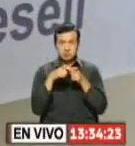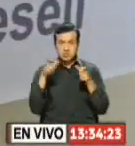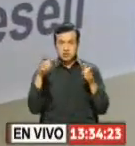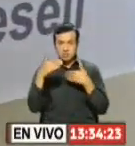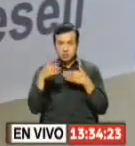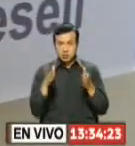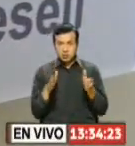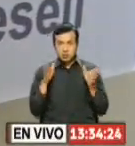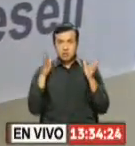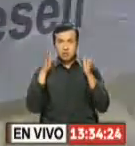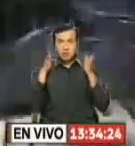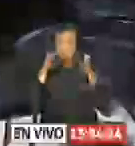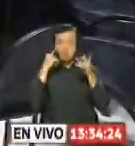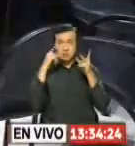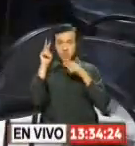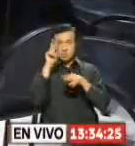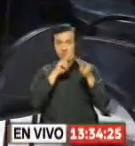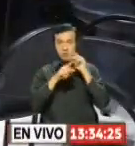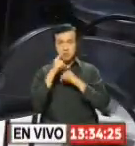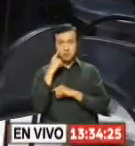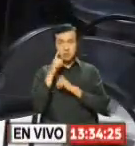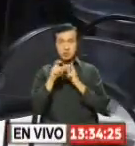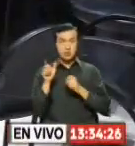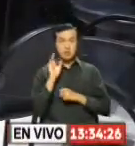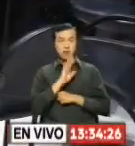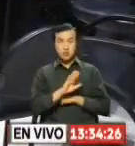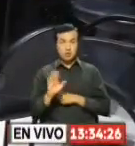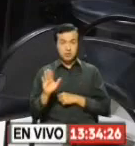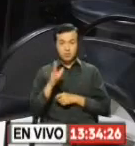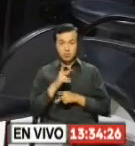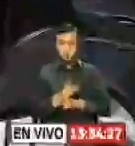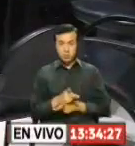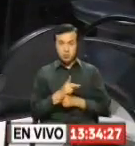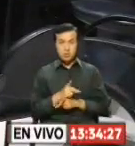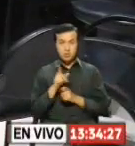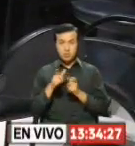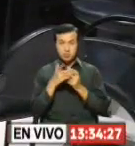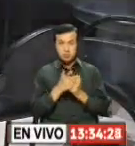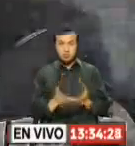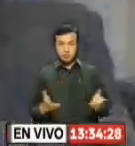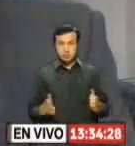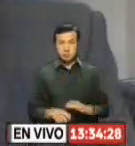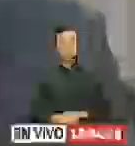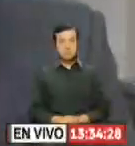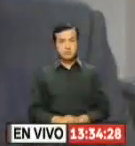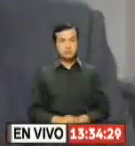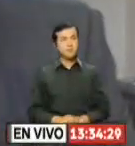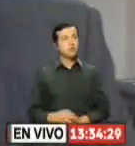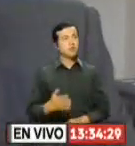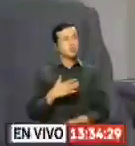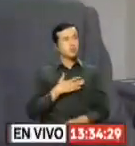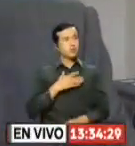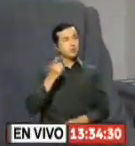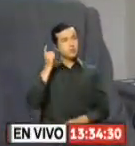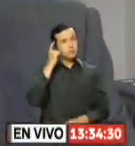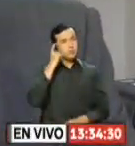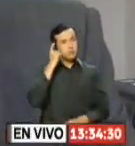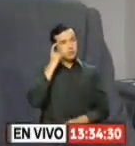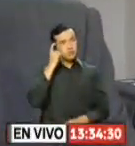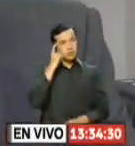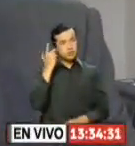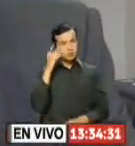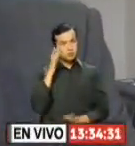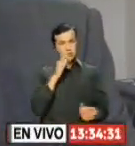habitación acondicionada para la observación con personas y protección de las víctimas. Yo pienso que se adecuó